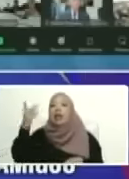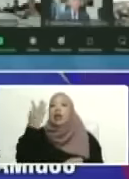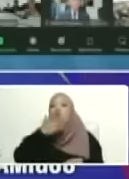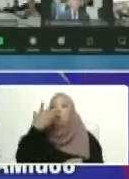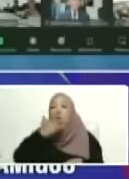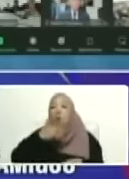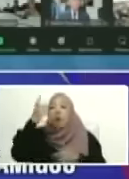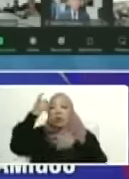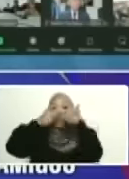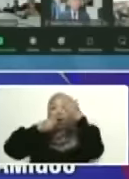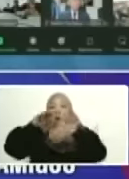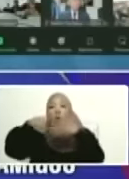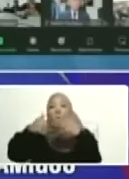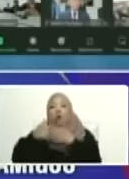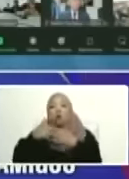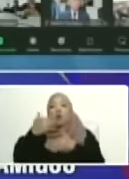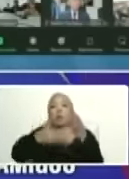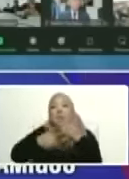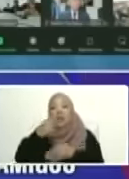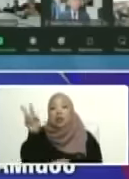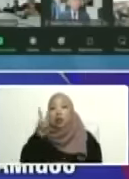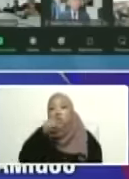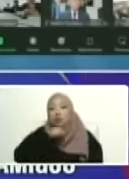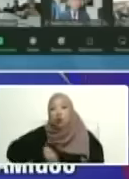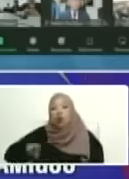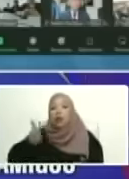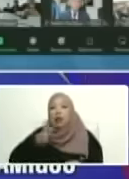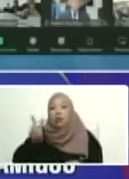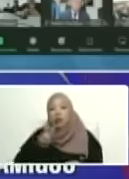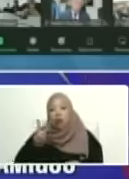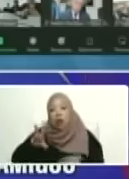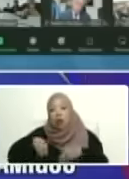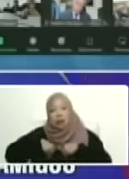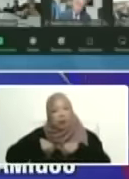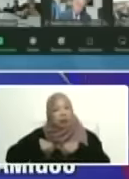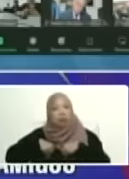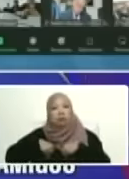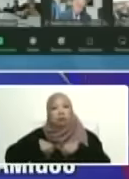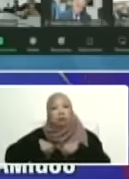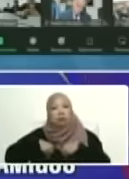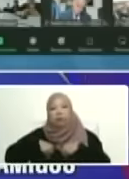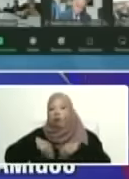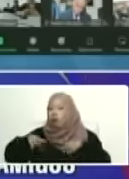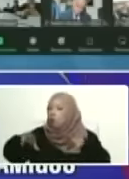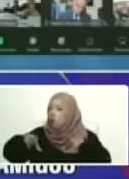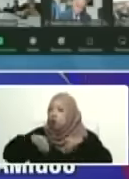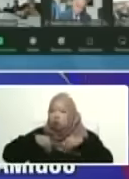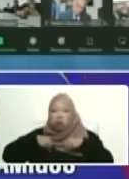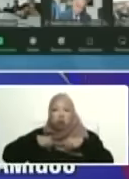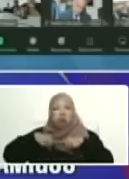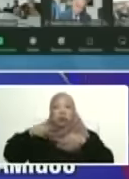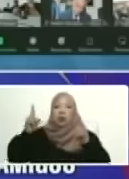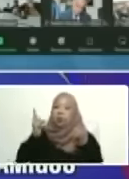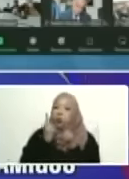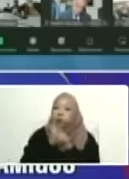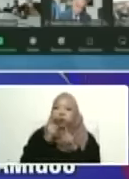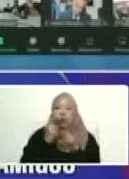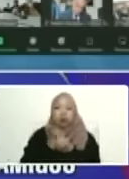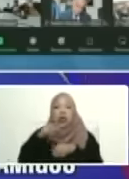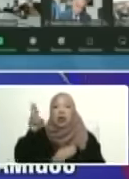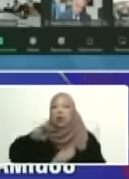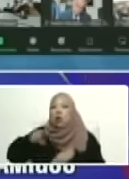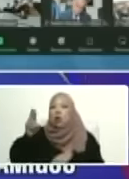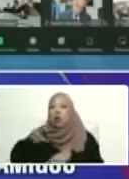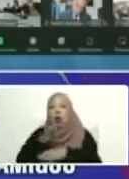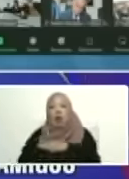Hugo Chávez, por Nicolás Maduro, de que no reconocemos la jurisdicción, la competencia, de ninguna